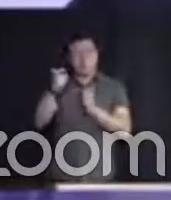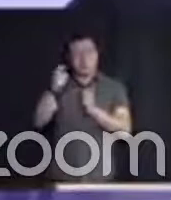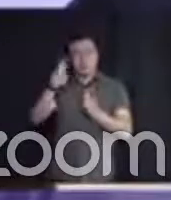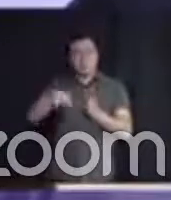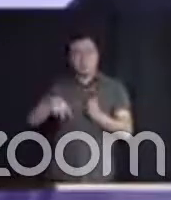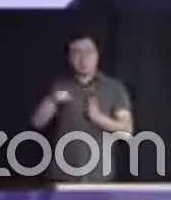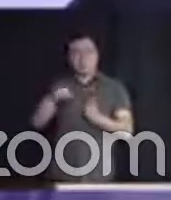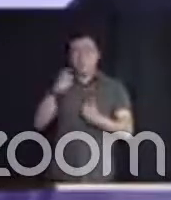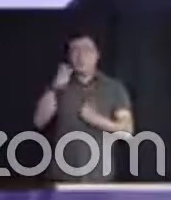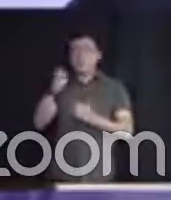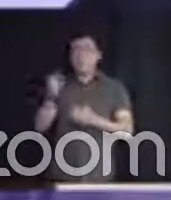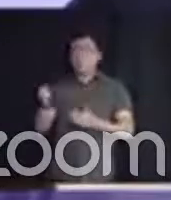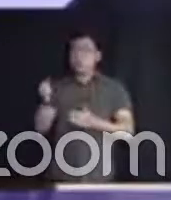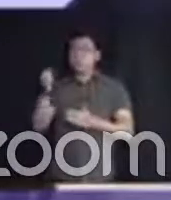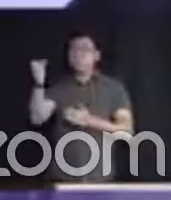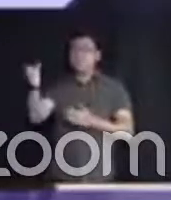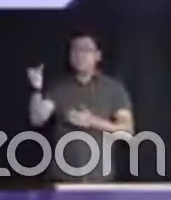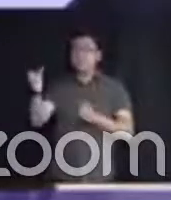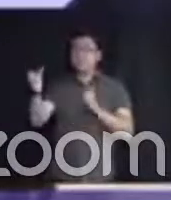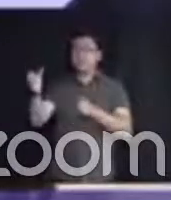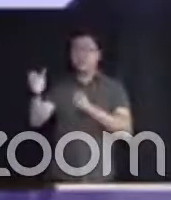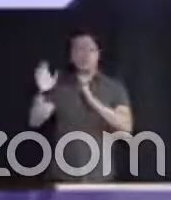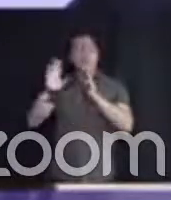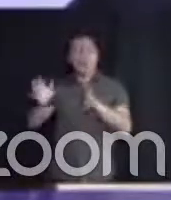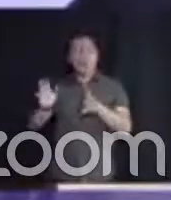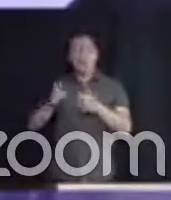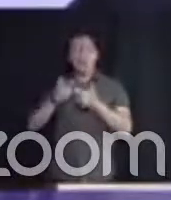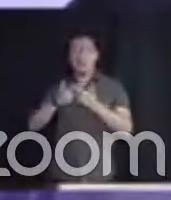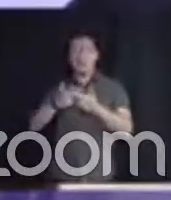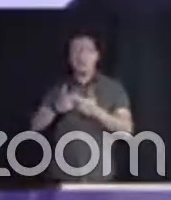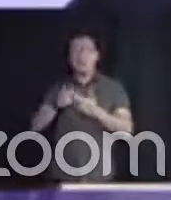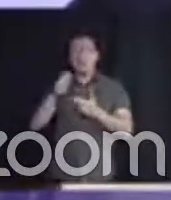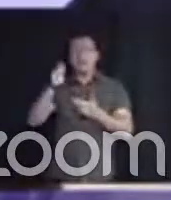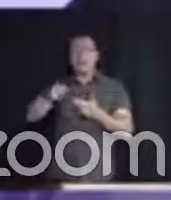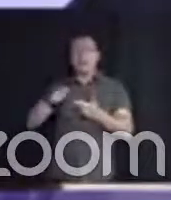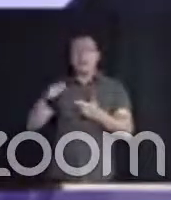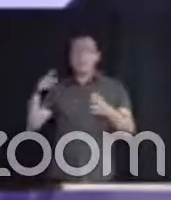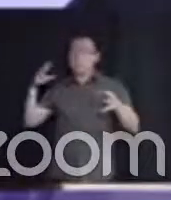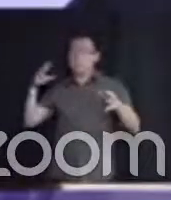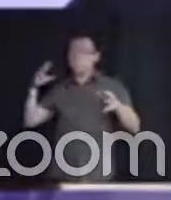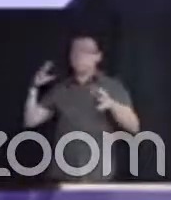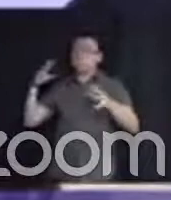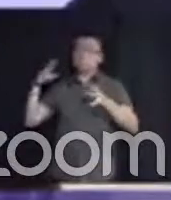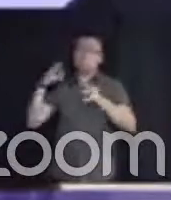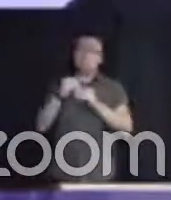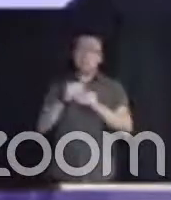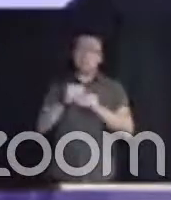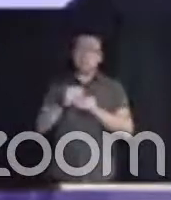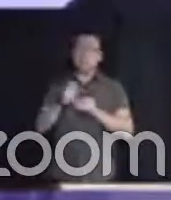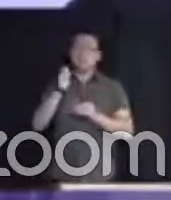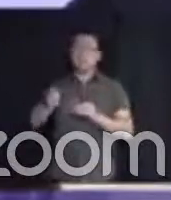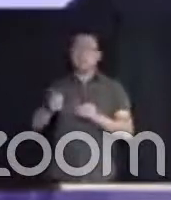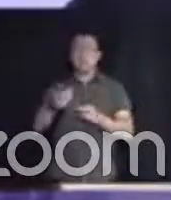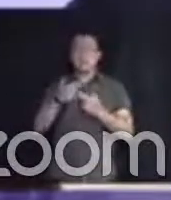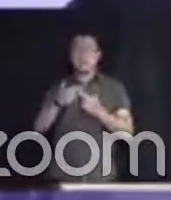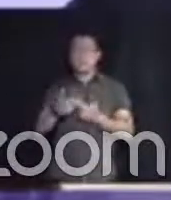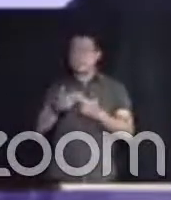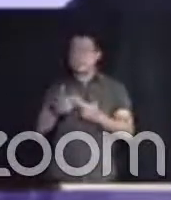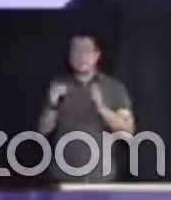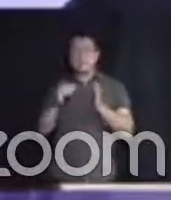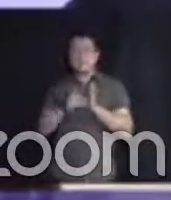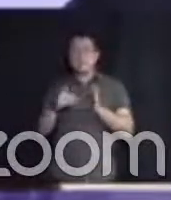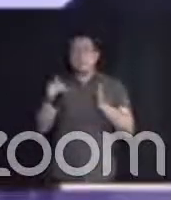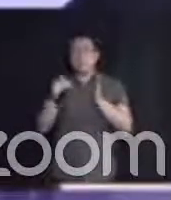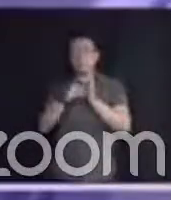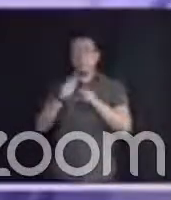significa que ya son millonarios, que sus ganancias ya sumaron lo suficiente para tener la cantidad de